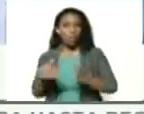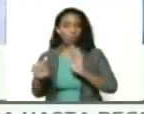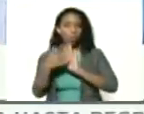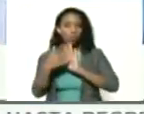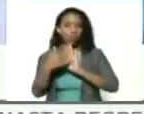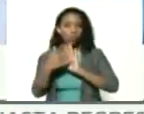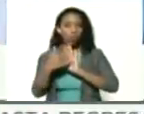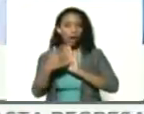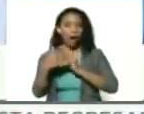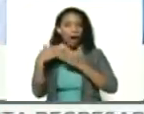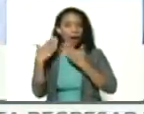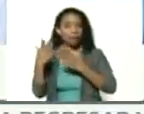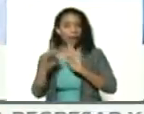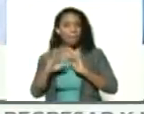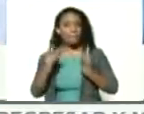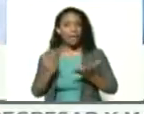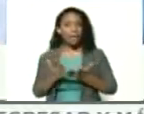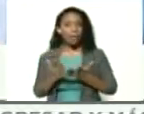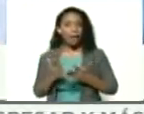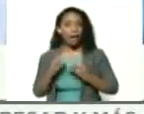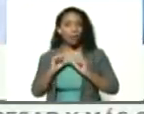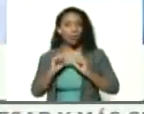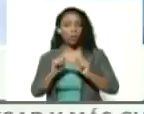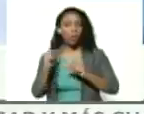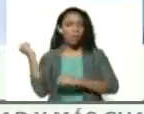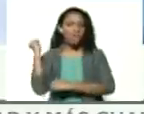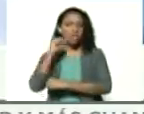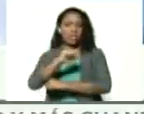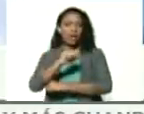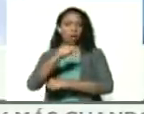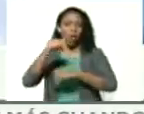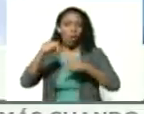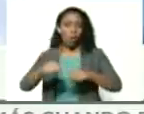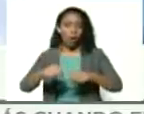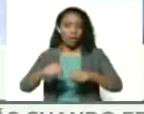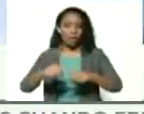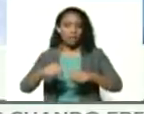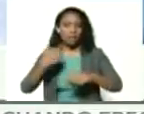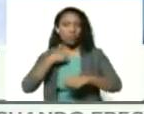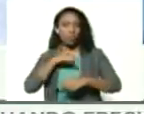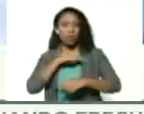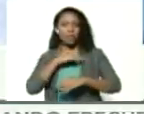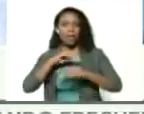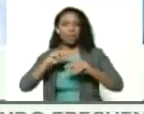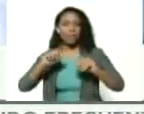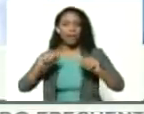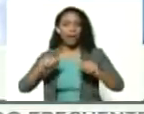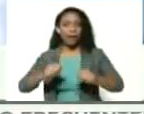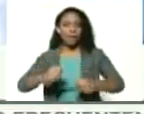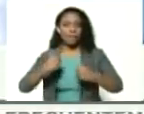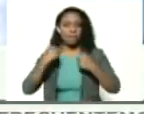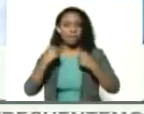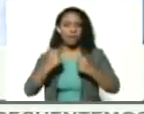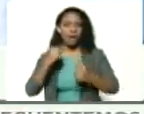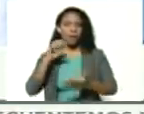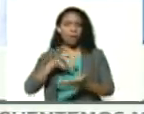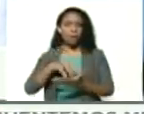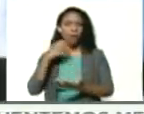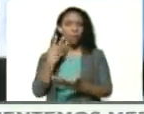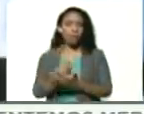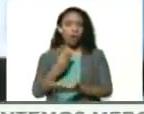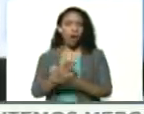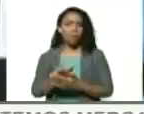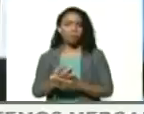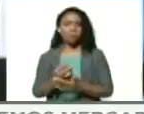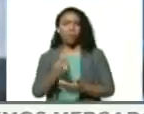esta pandemia que seguiremos venciendo. Hoy, desde nuestra tierra, afirmamos, monaguense, afirmamos